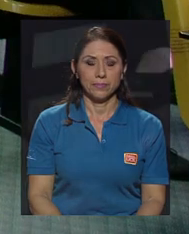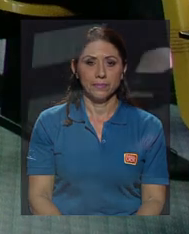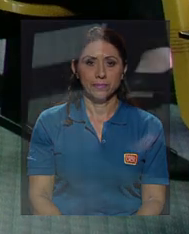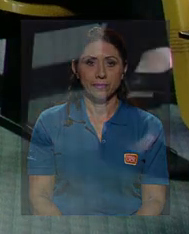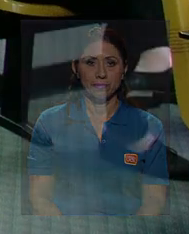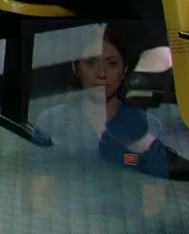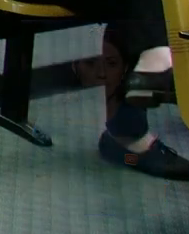¡Gracias!